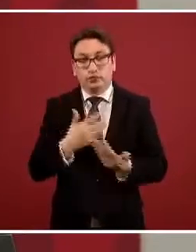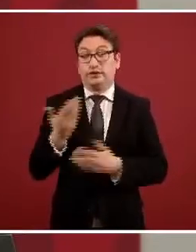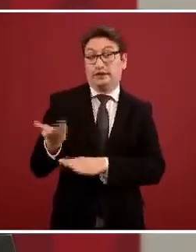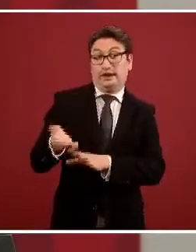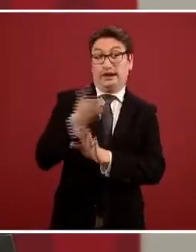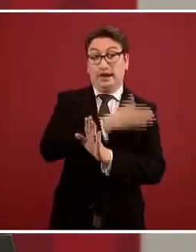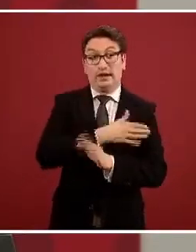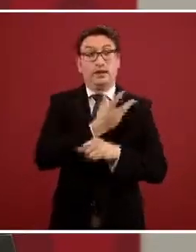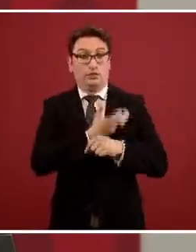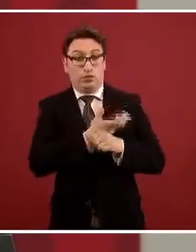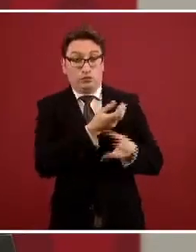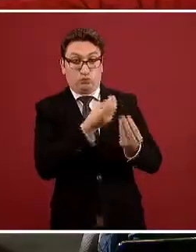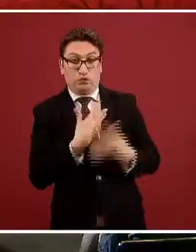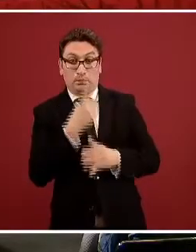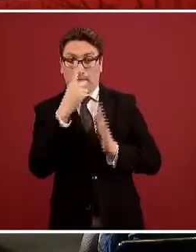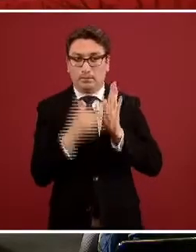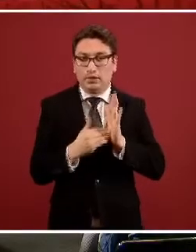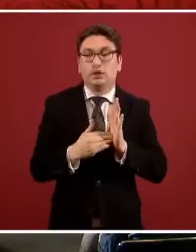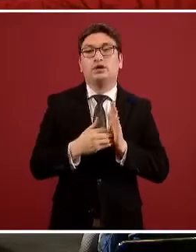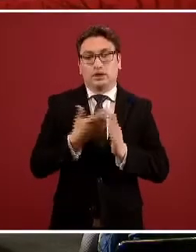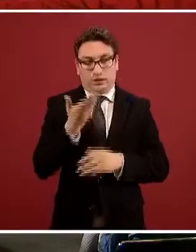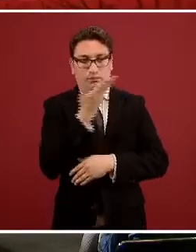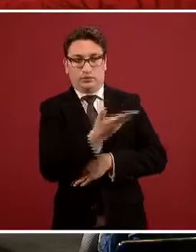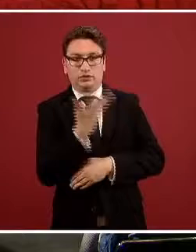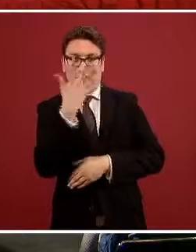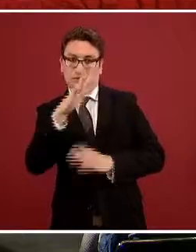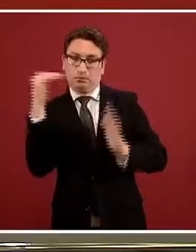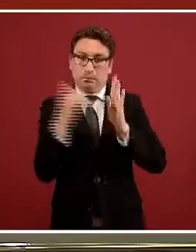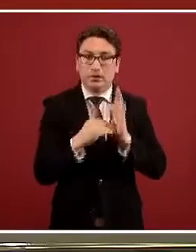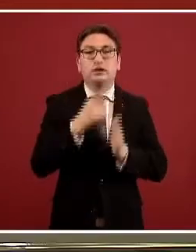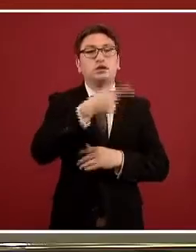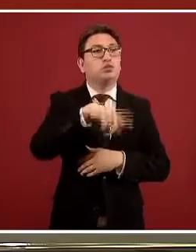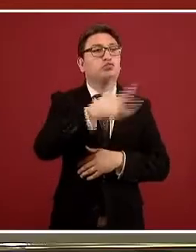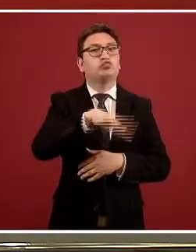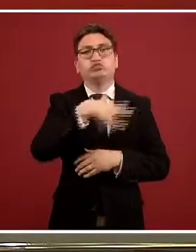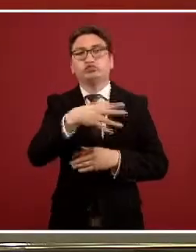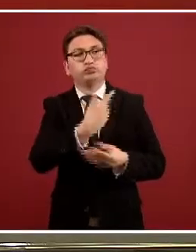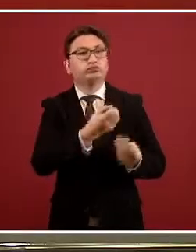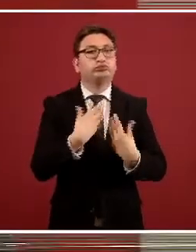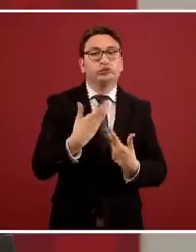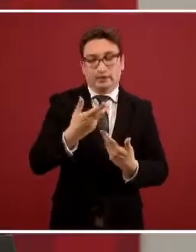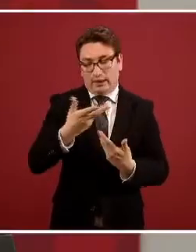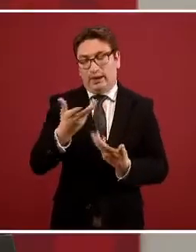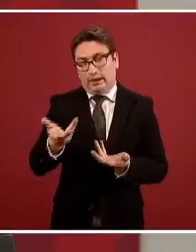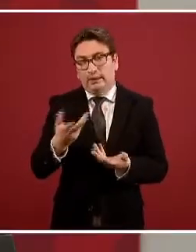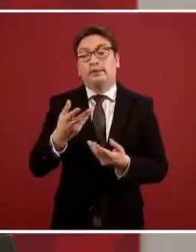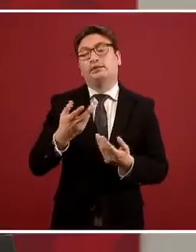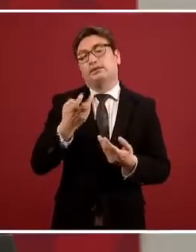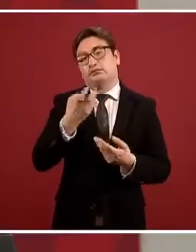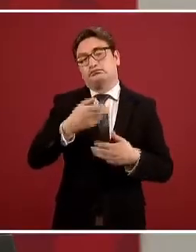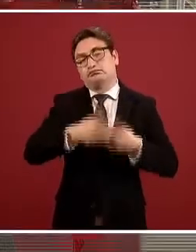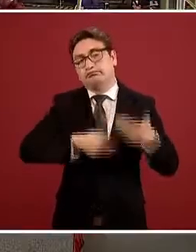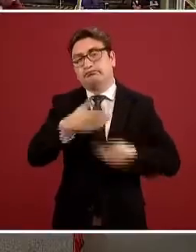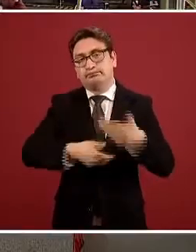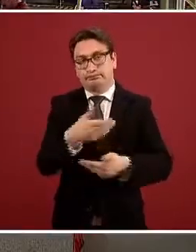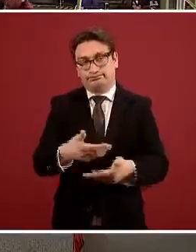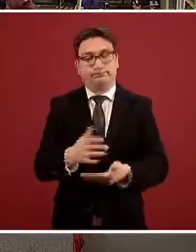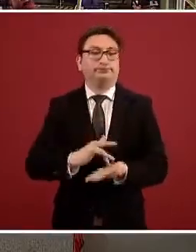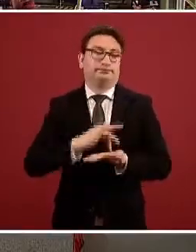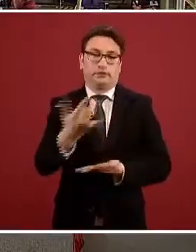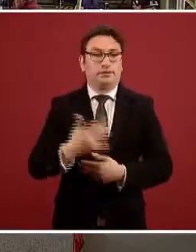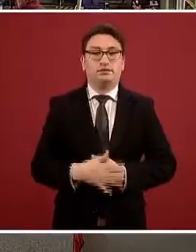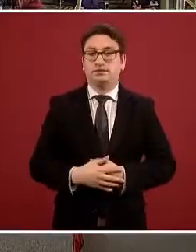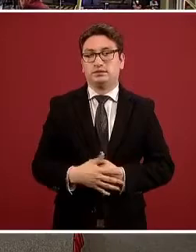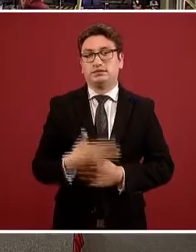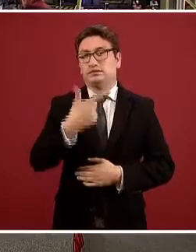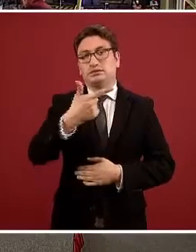nos ofreció Estados Unidos, se le pidieron 10,000 y siguen buscando. Entonces, ahí vamos con todo esto. Gracias. Nos